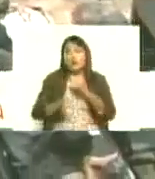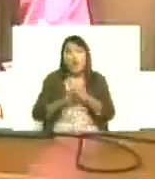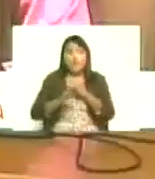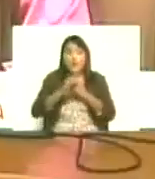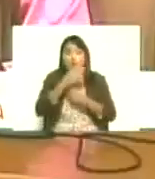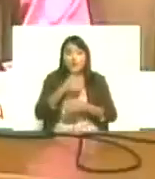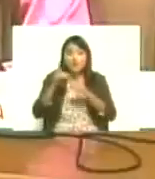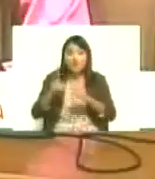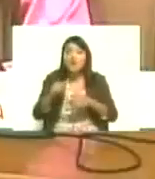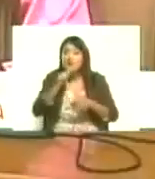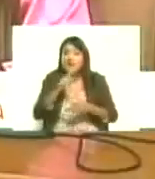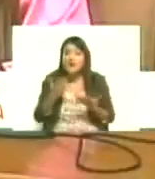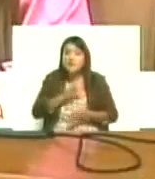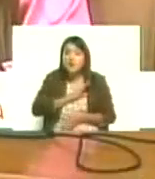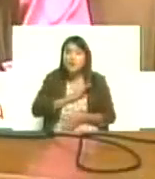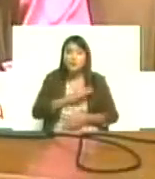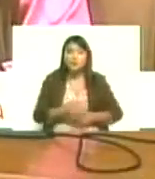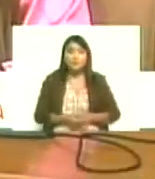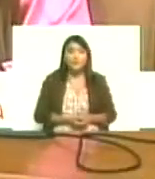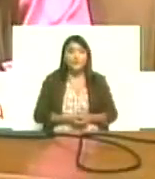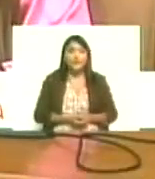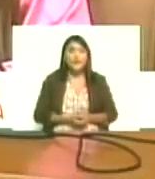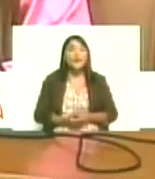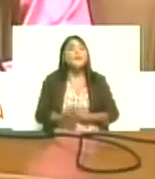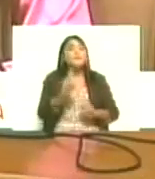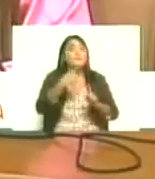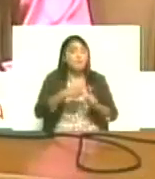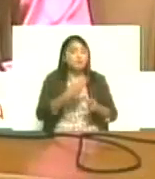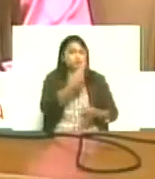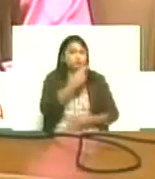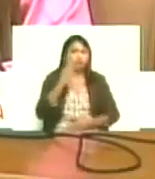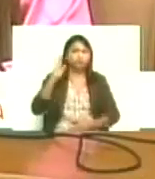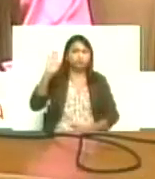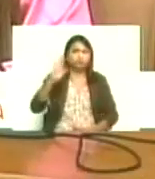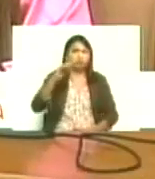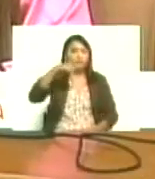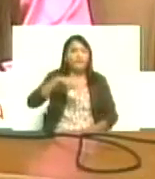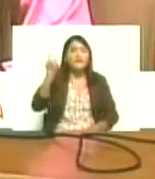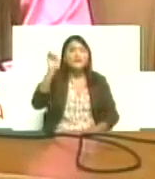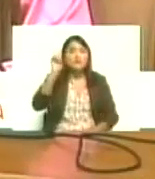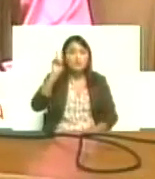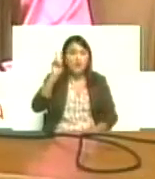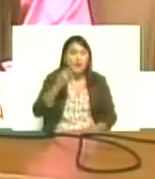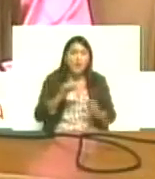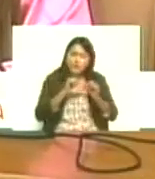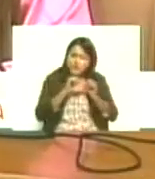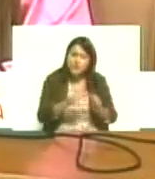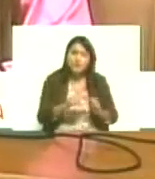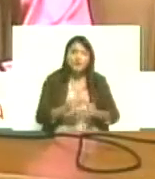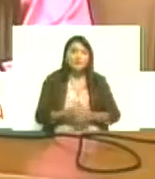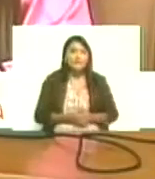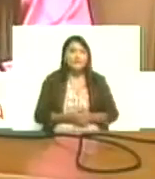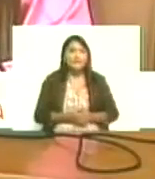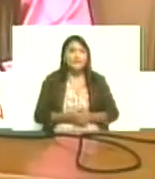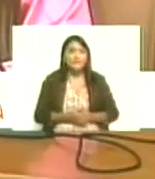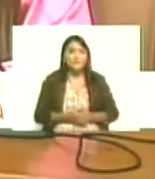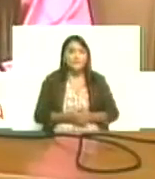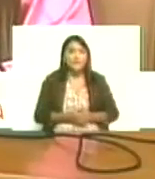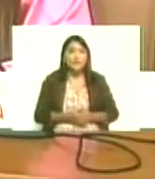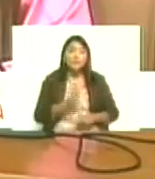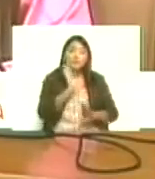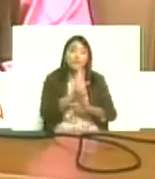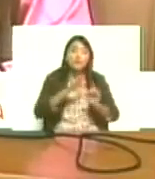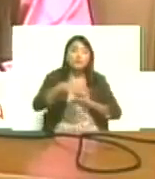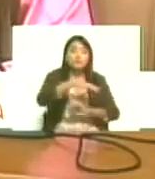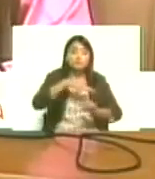delimitar. Segundo, reafirmar el compromiso de la República Bolivariana de Venezuela y su pueblo en la defensa